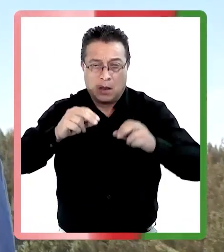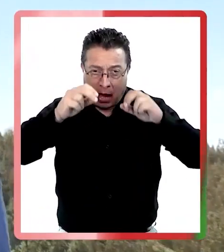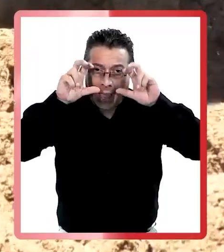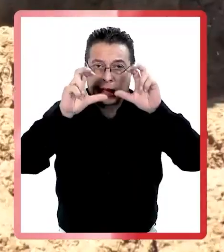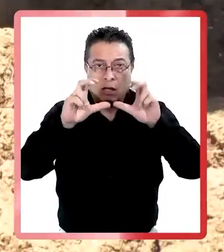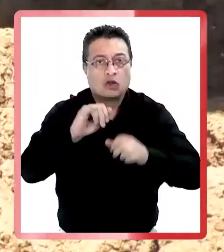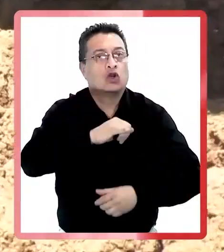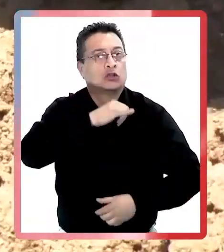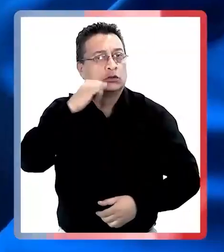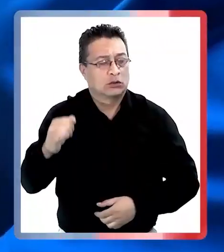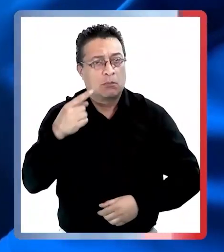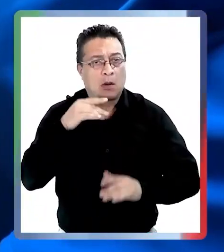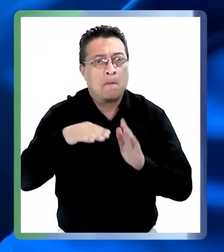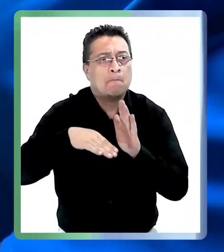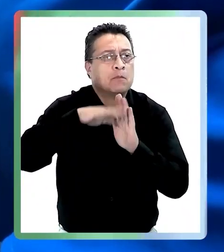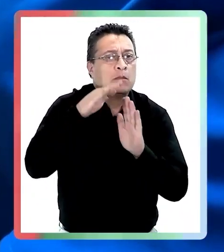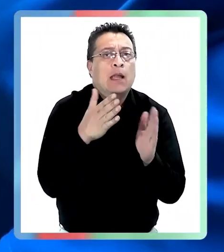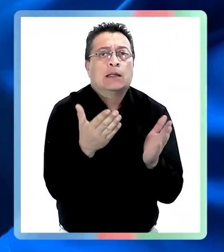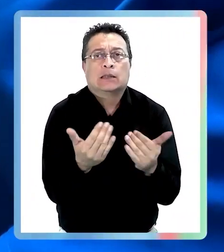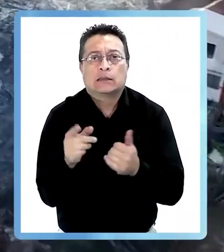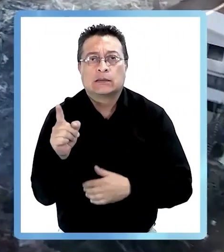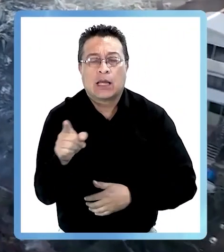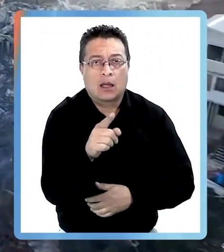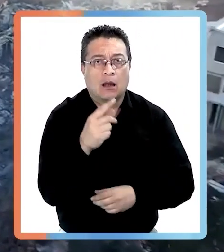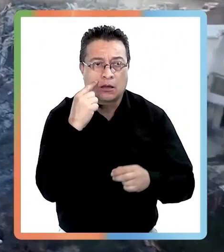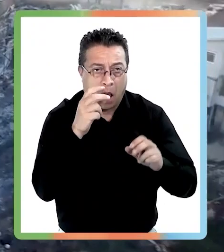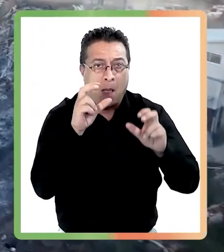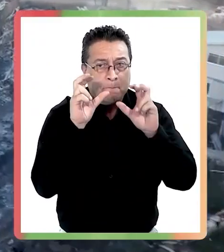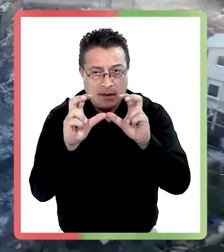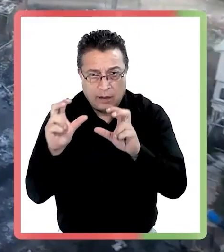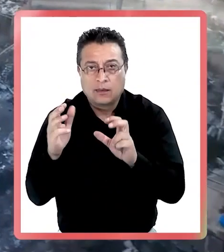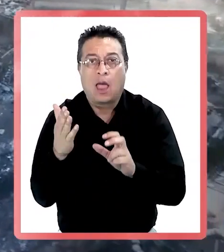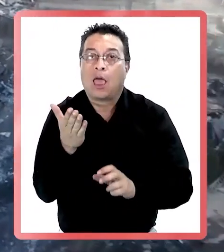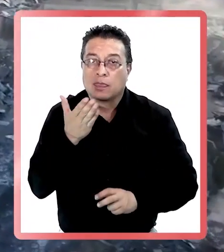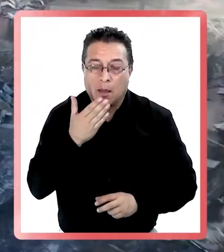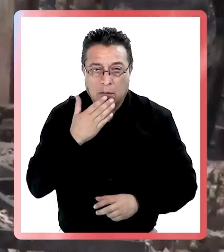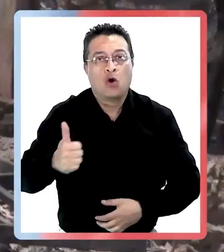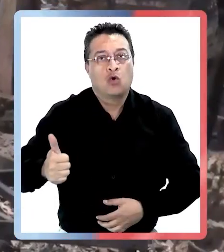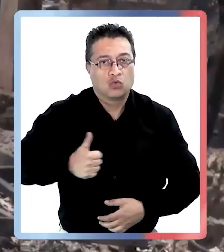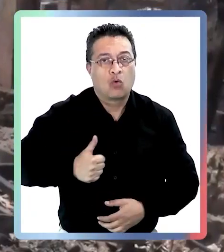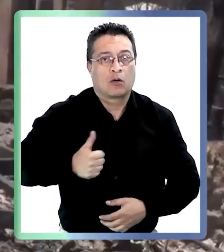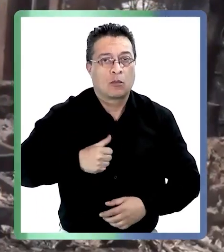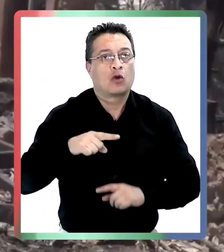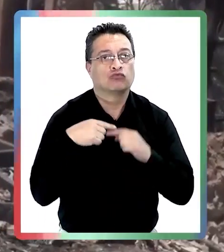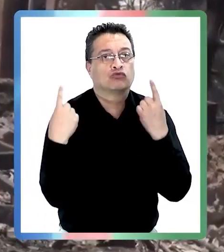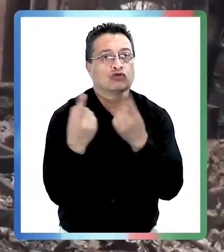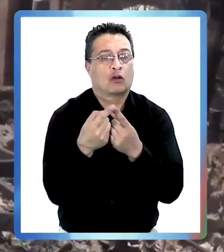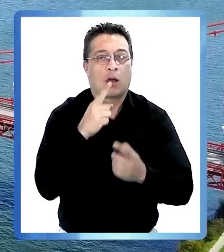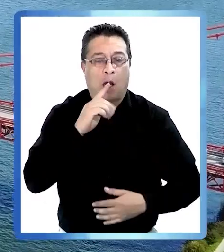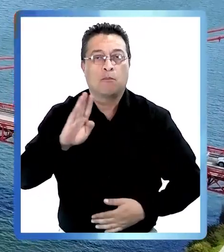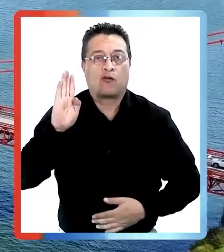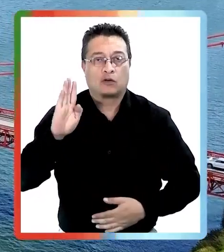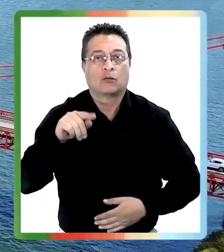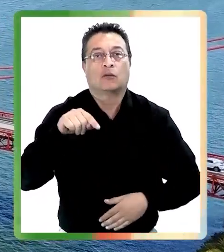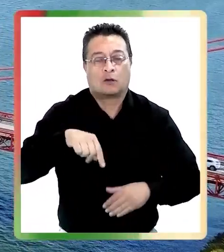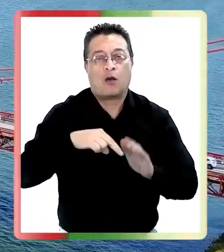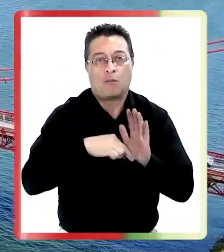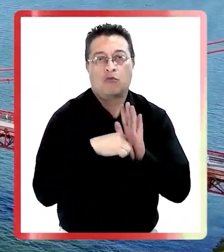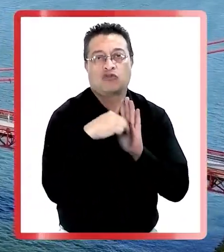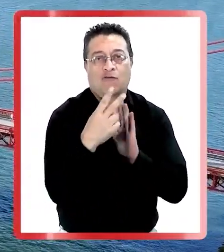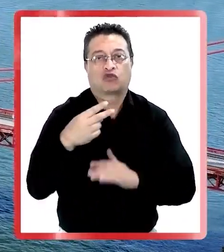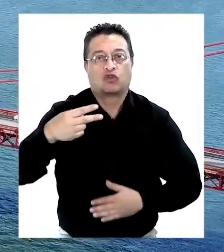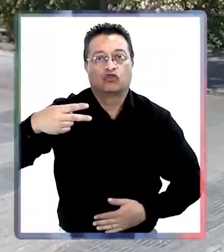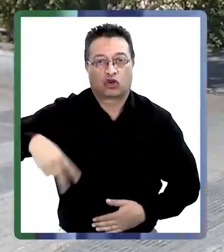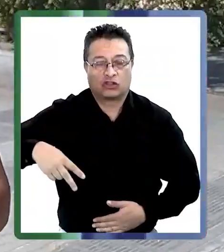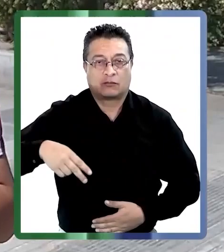atentos a las principales necesidades y pendientes del cumplimiento de todas las promesas en portavoz